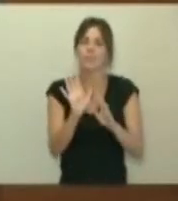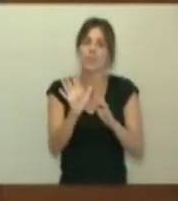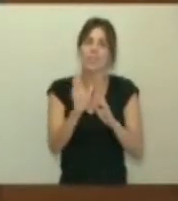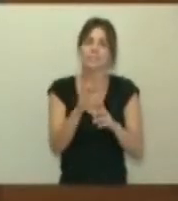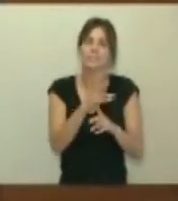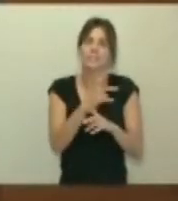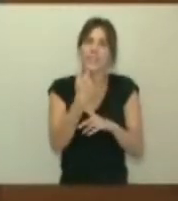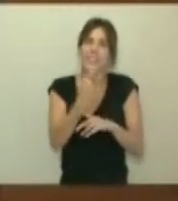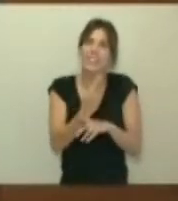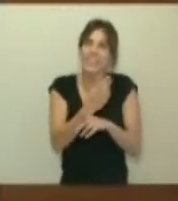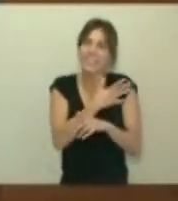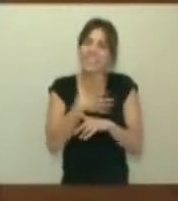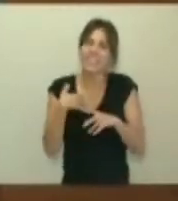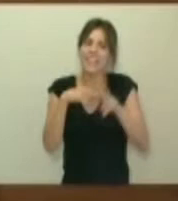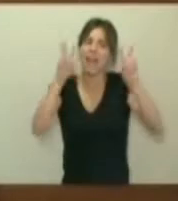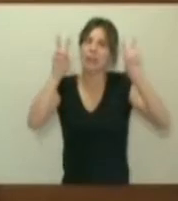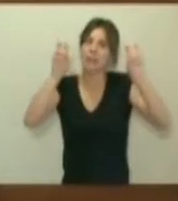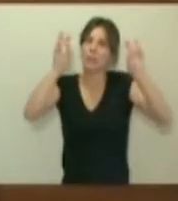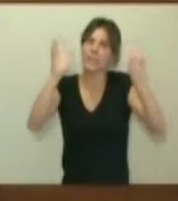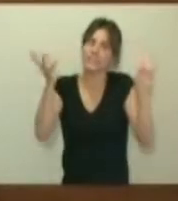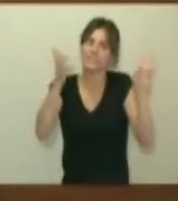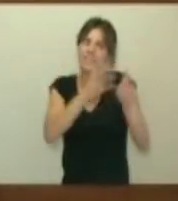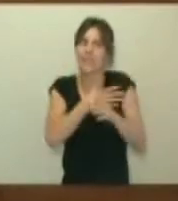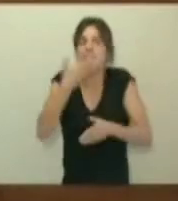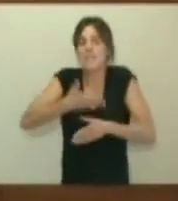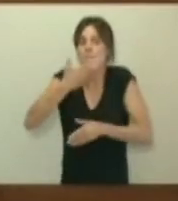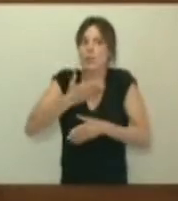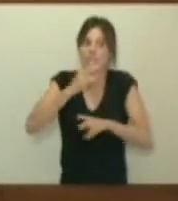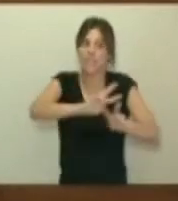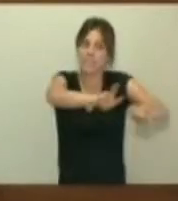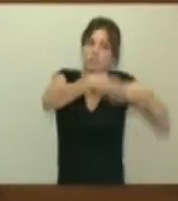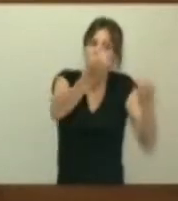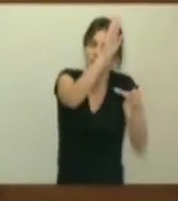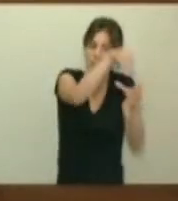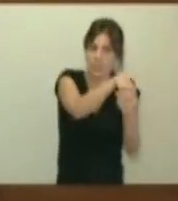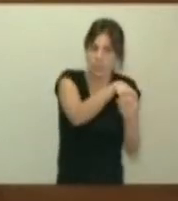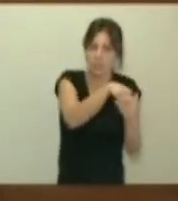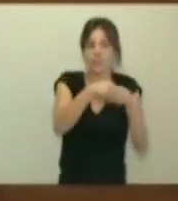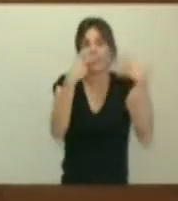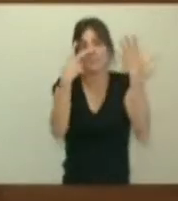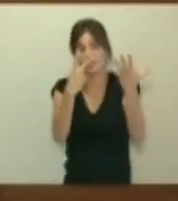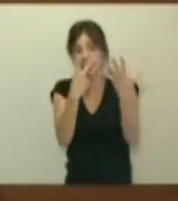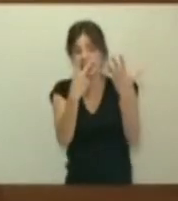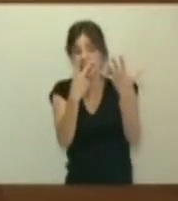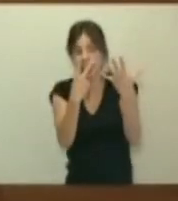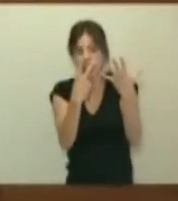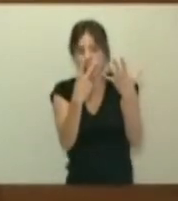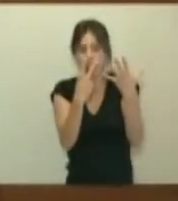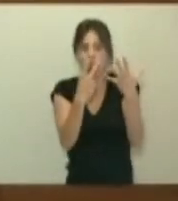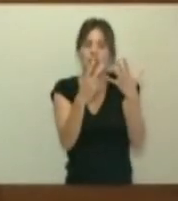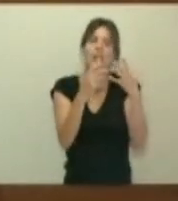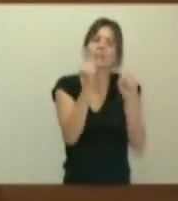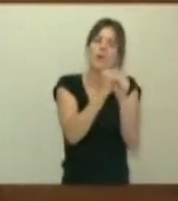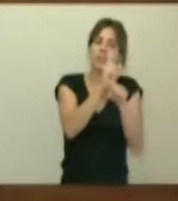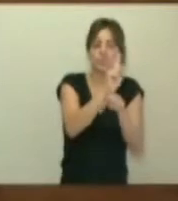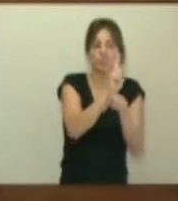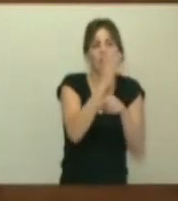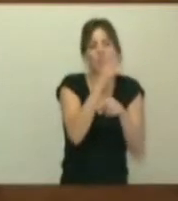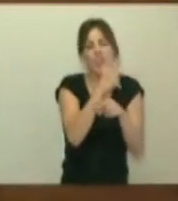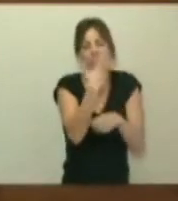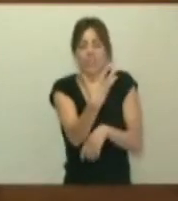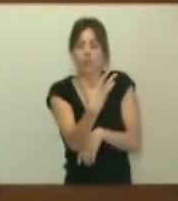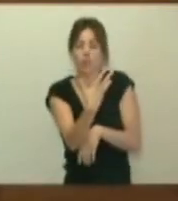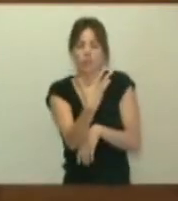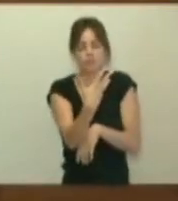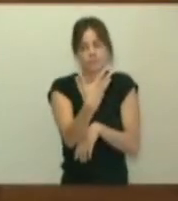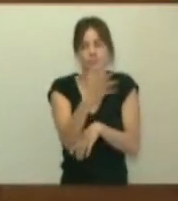comillas, importante reestructuración interna, pasando de 7 a 5 trabajadores. Ya en aquella ocasión,